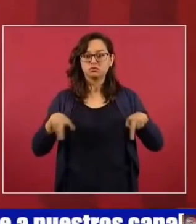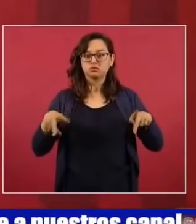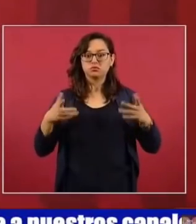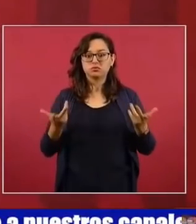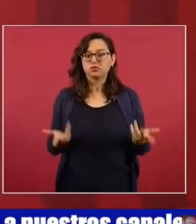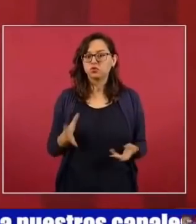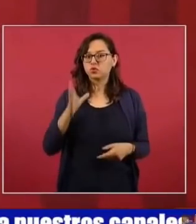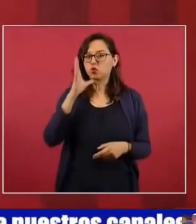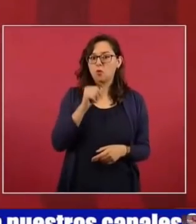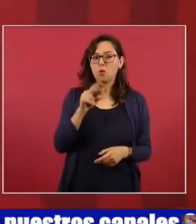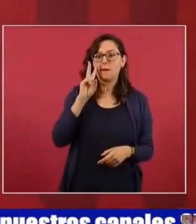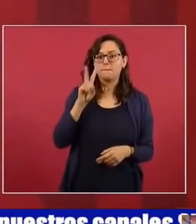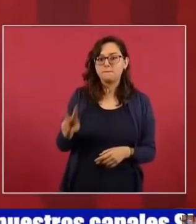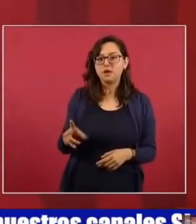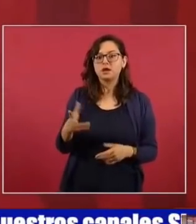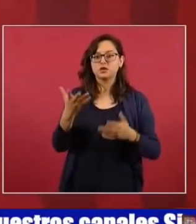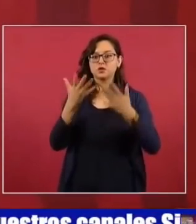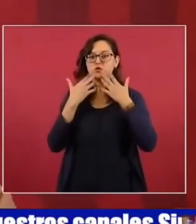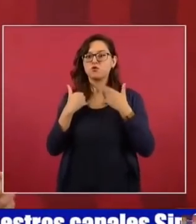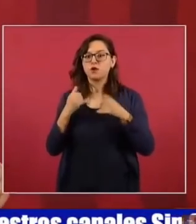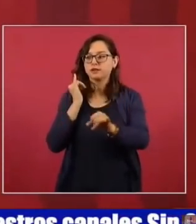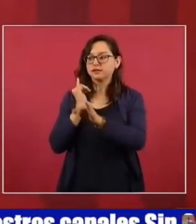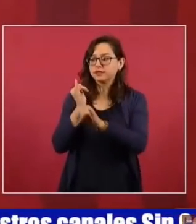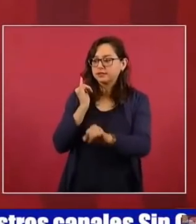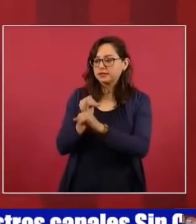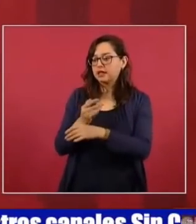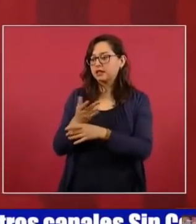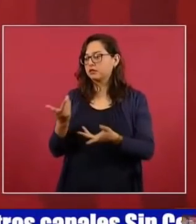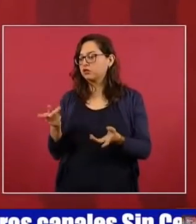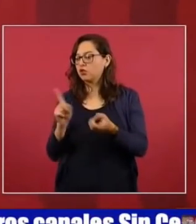PRI, buscó democratizar al PRI,